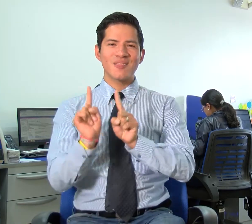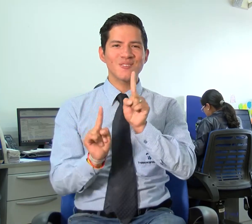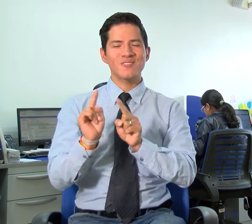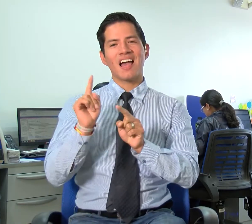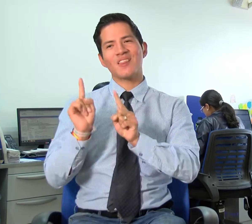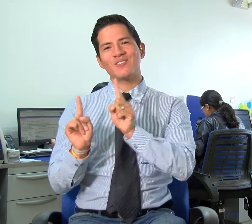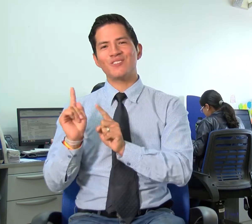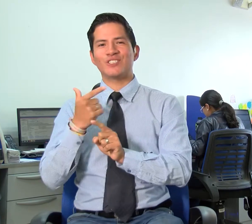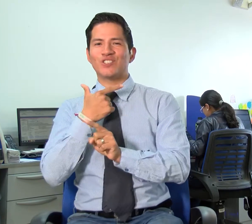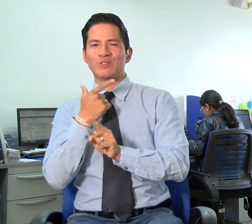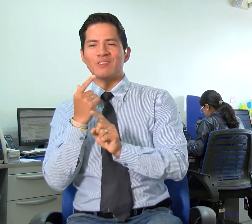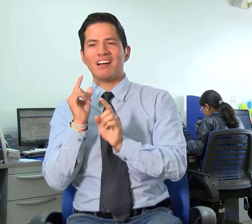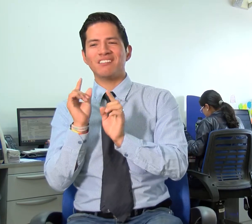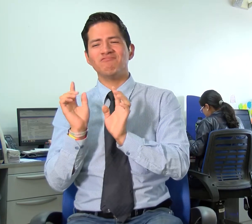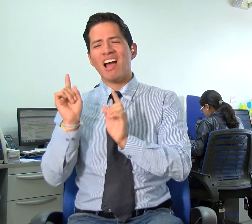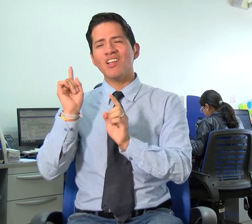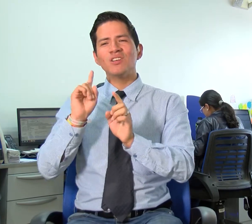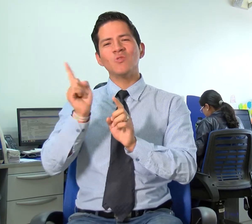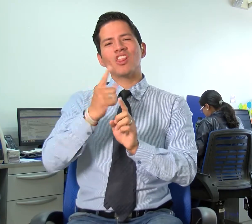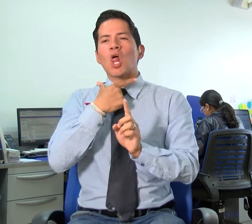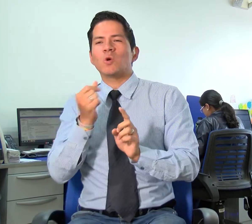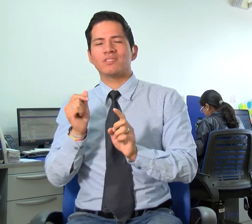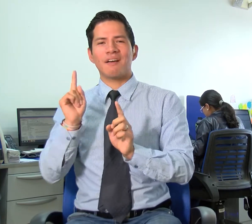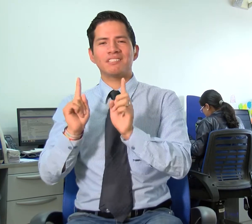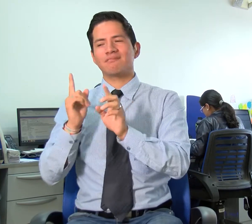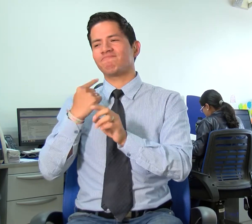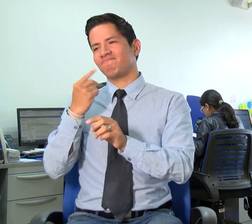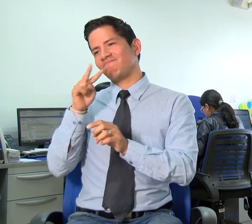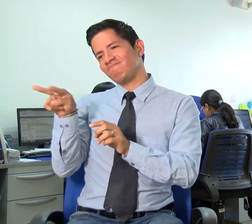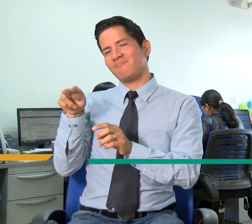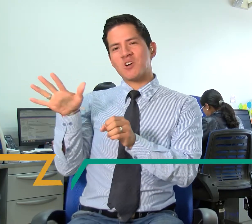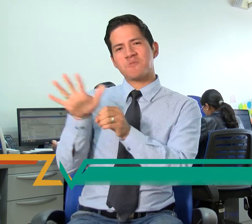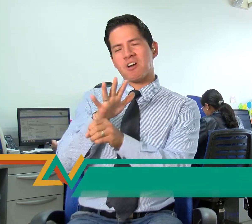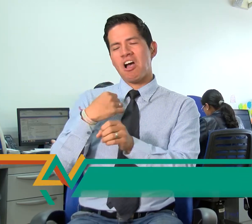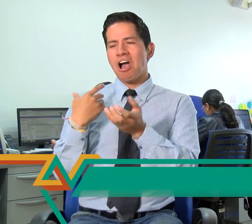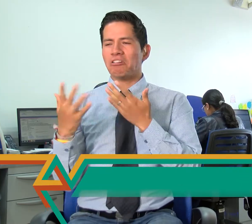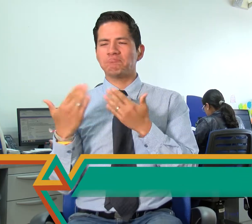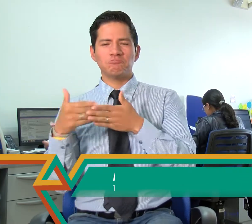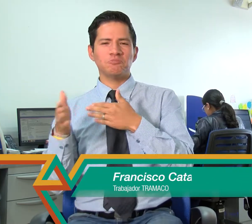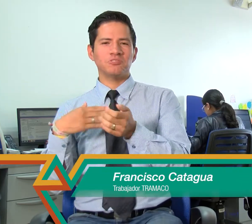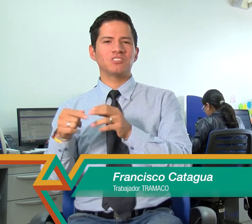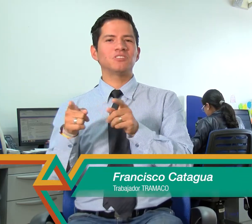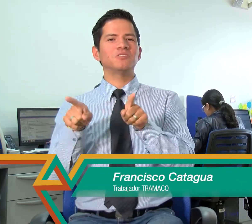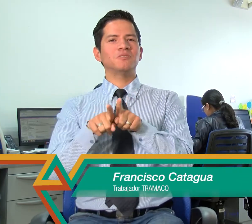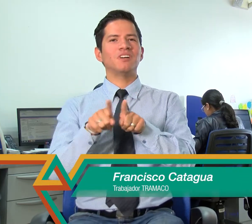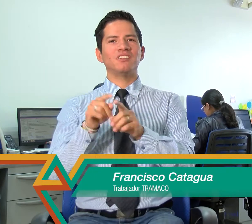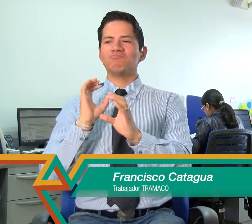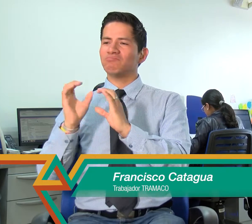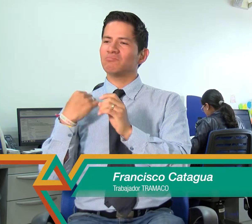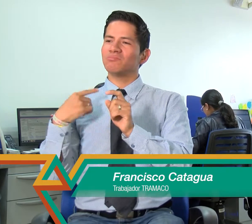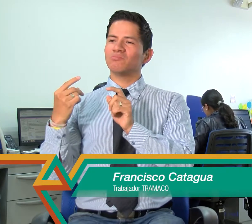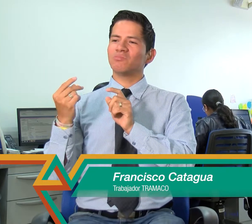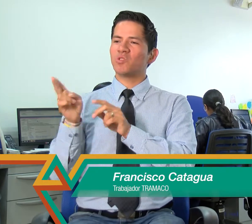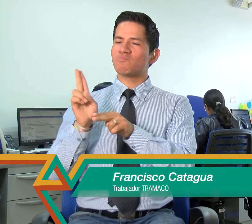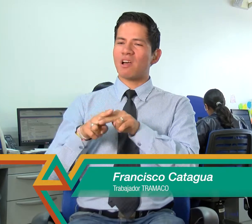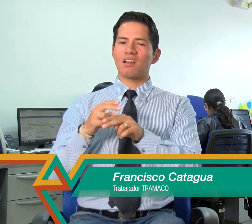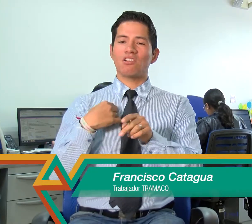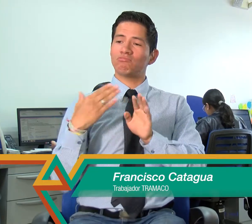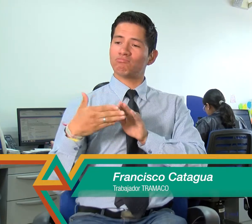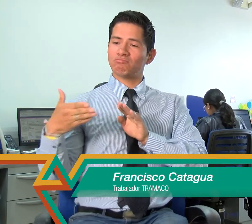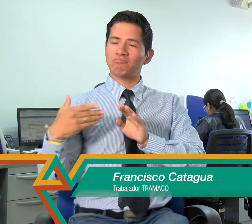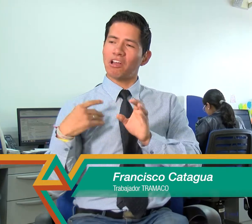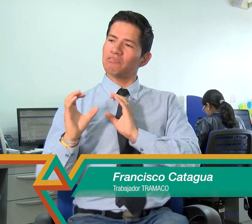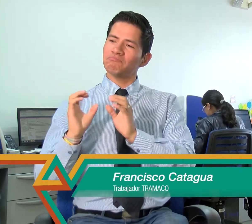Algunos aquí han enseñado un poco de lengua de señas a los que les gusta. Bueno, cuando veo que les llama la atención, de lo contrario no. No obligo a nadie a aprender.